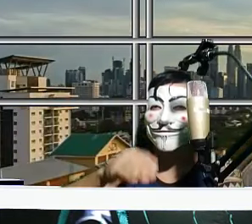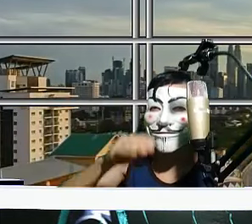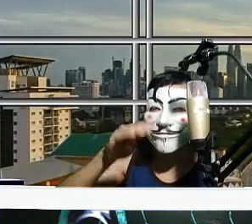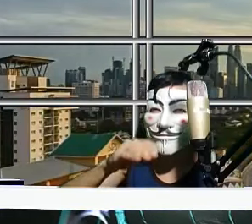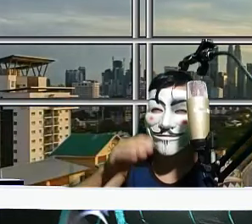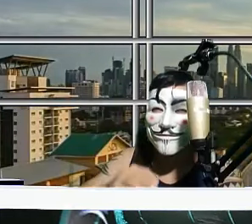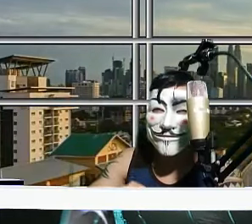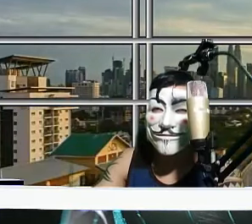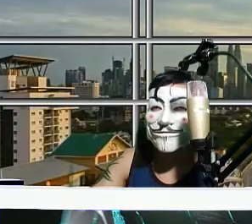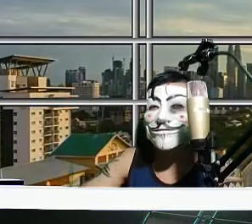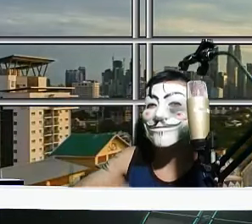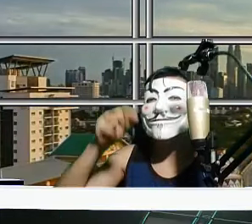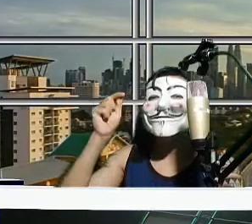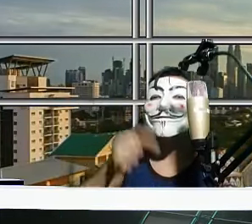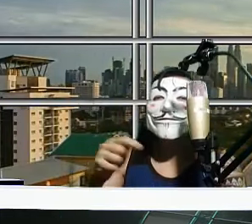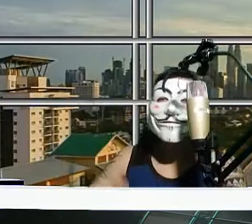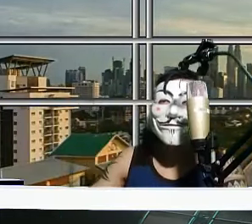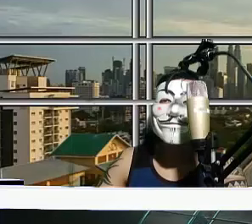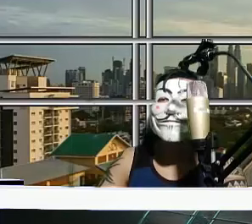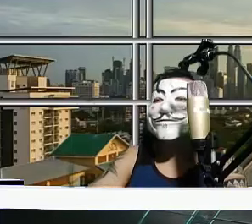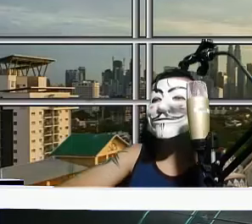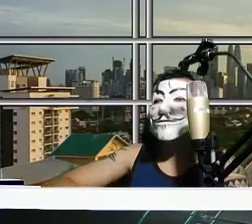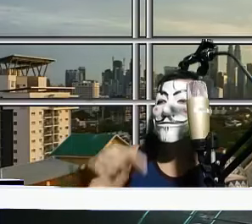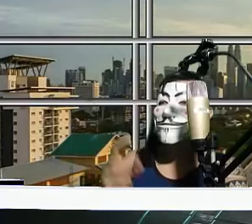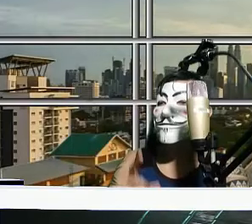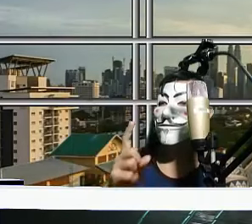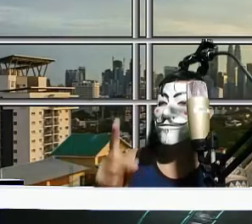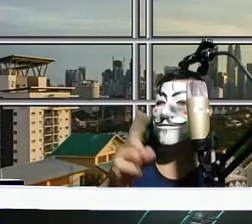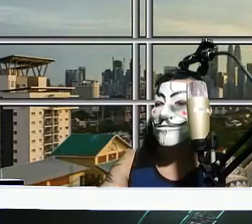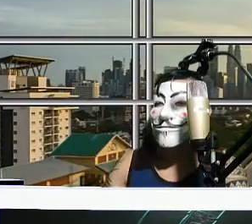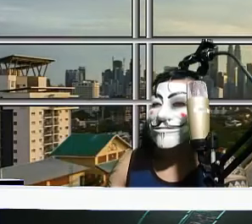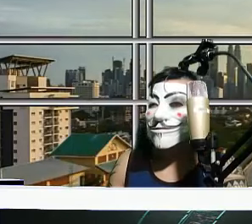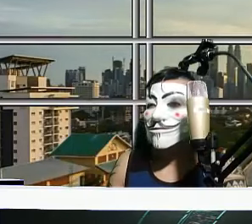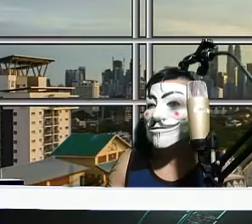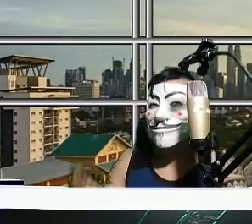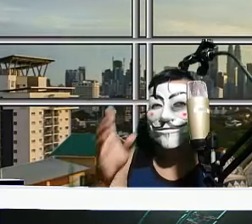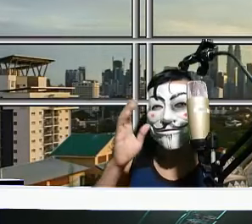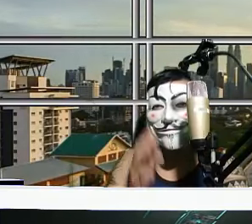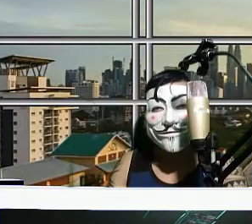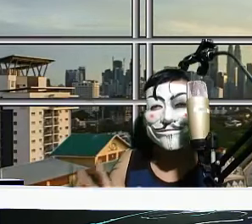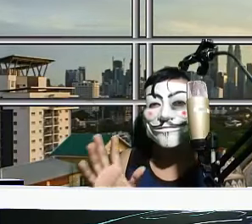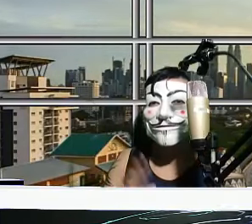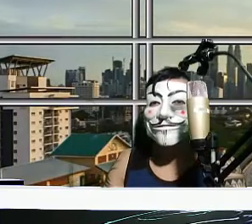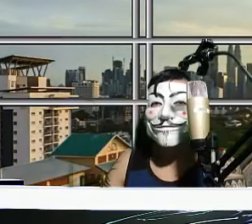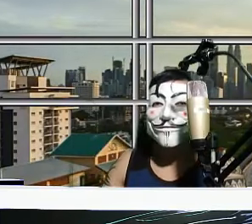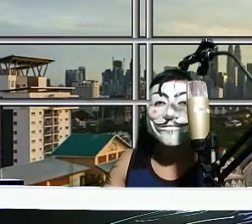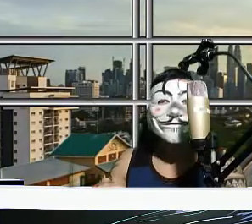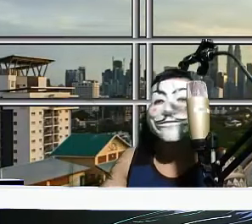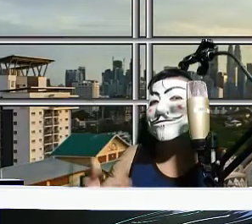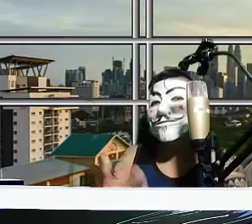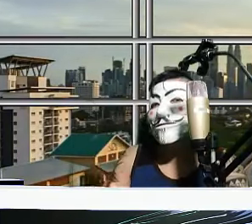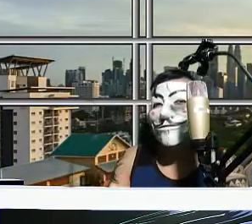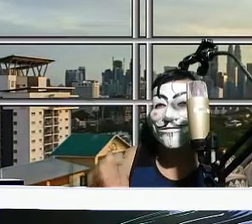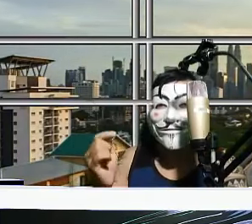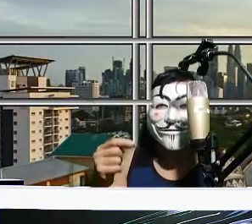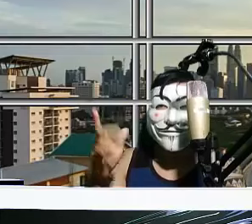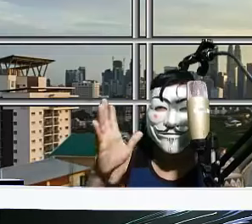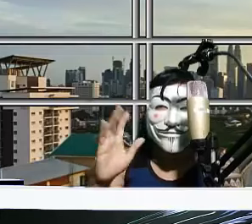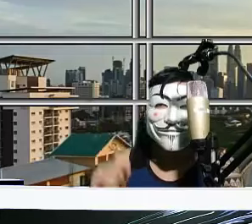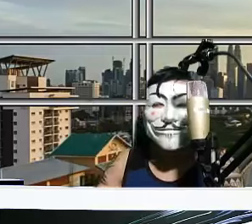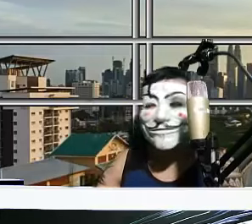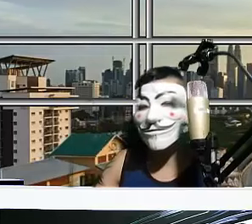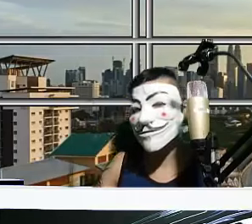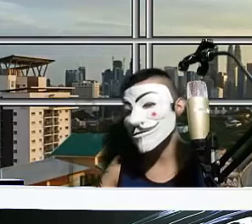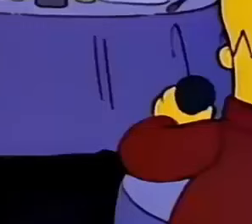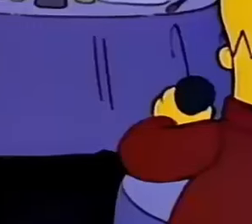de Ronaldo maña por lo que salió a decir de que nayid bukele es la mayor vergüenza de el pueblo salvadoreño y que no está bien de